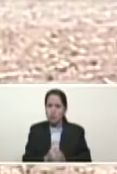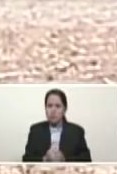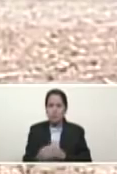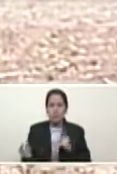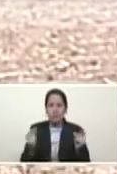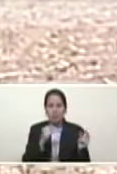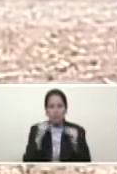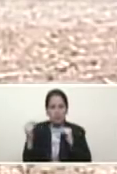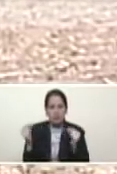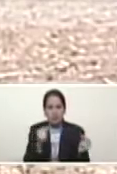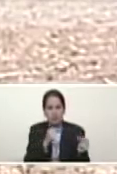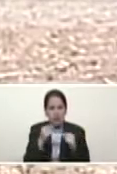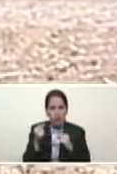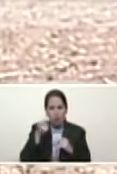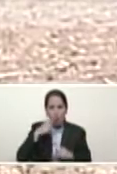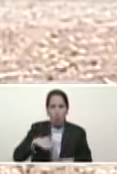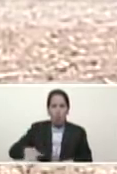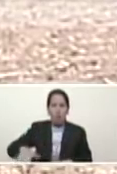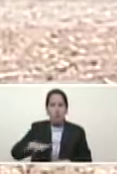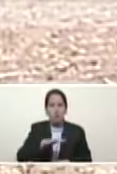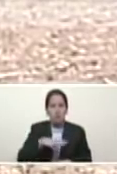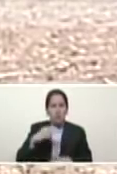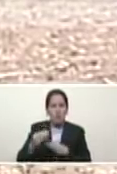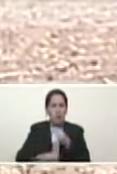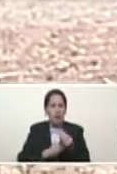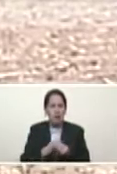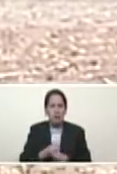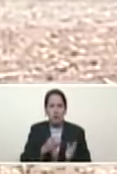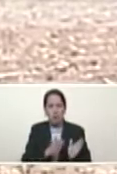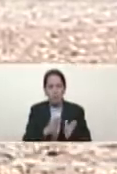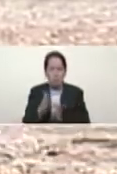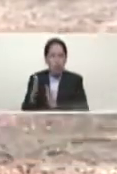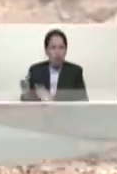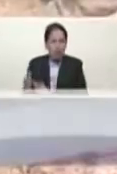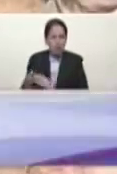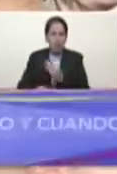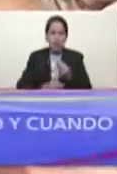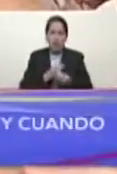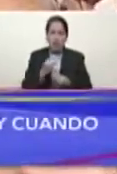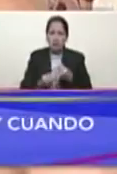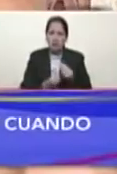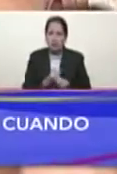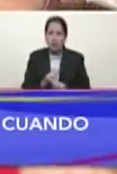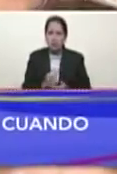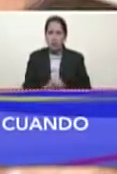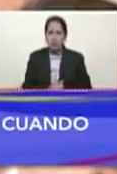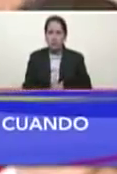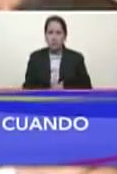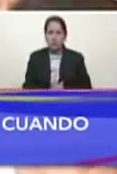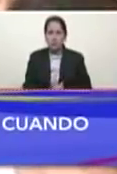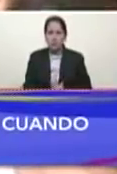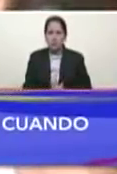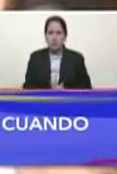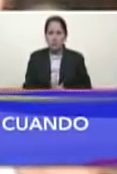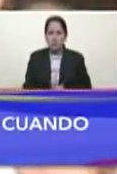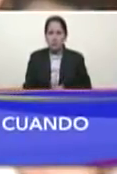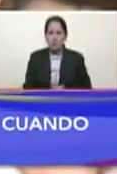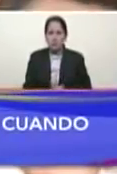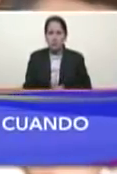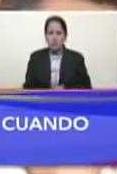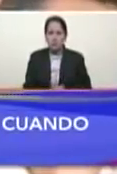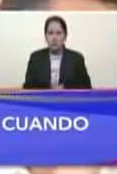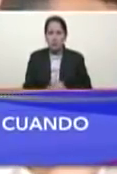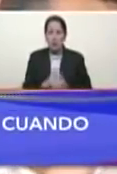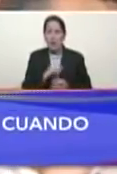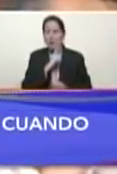diálogo con el pueblo para hacer un plan de acción, un plan que hemos llamado